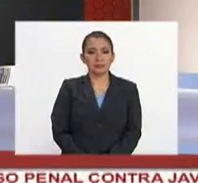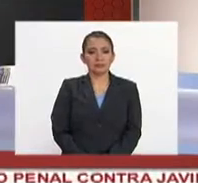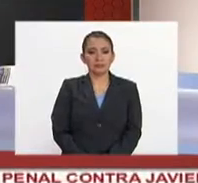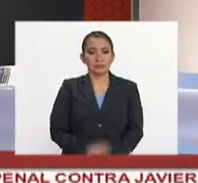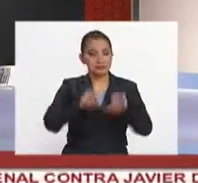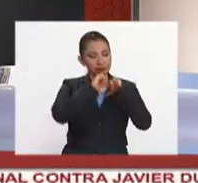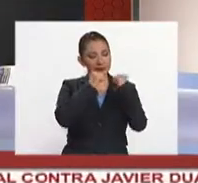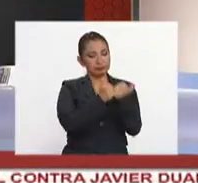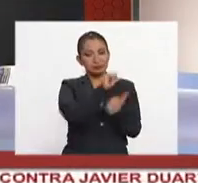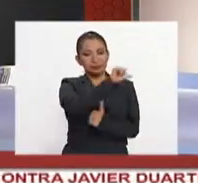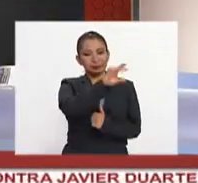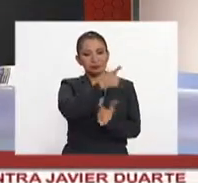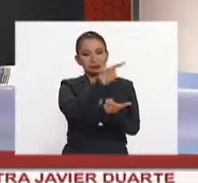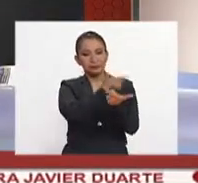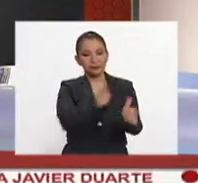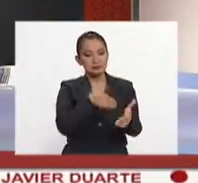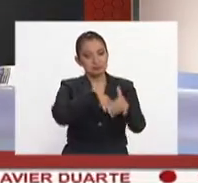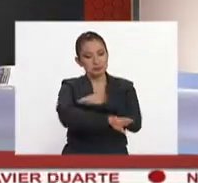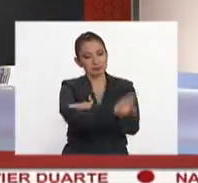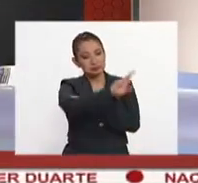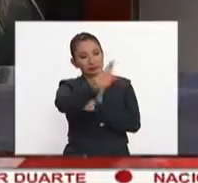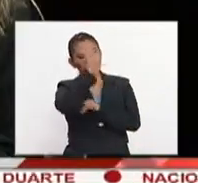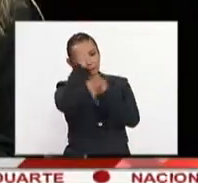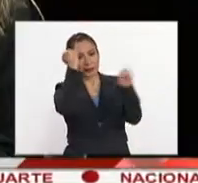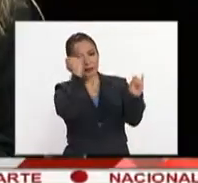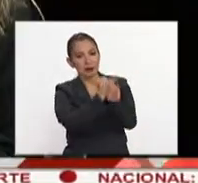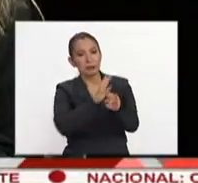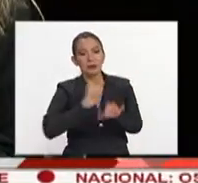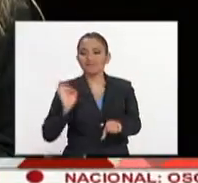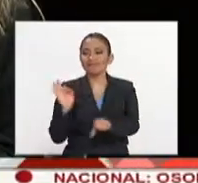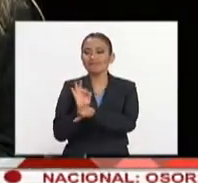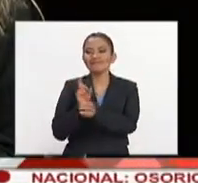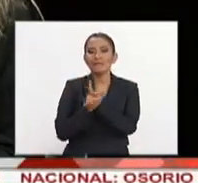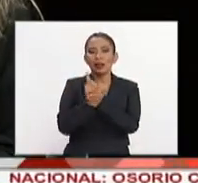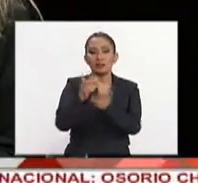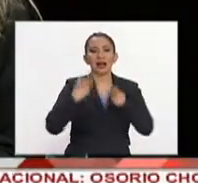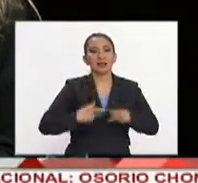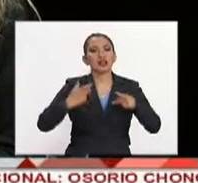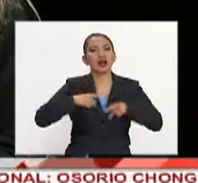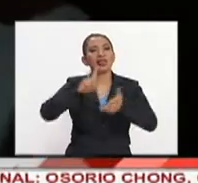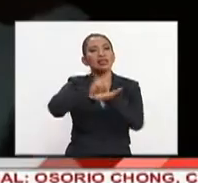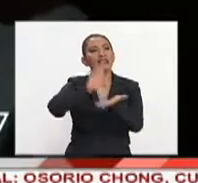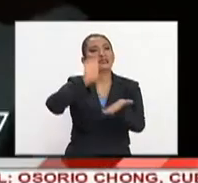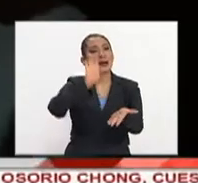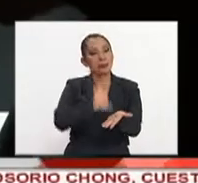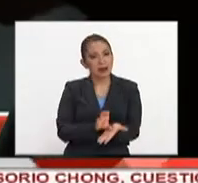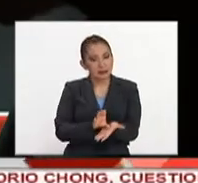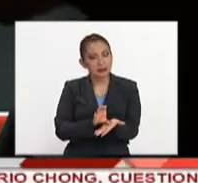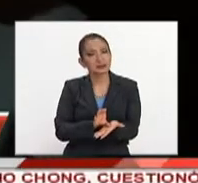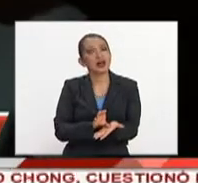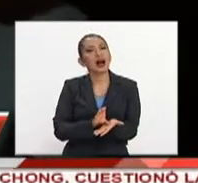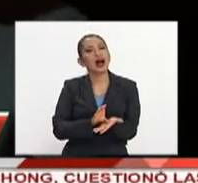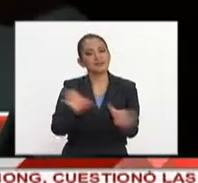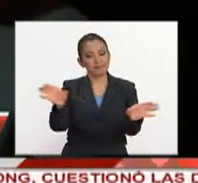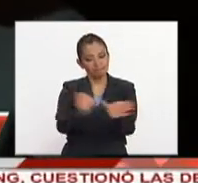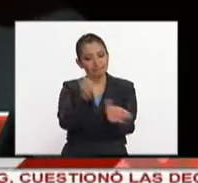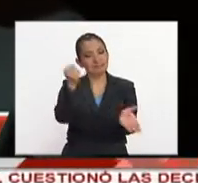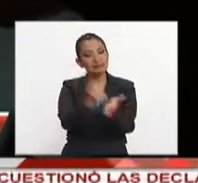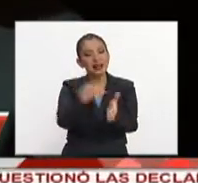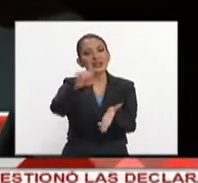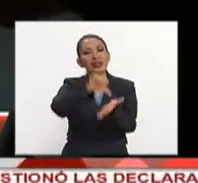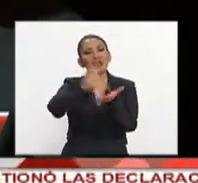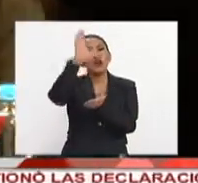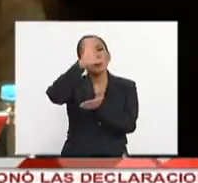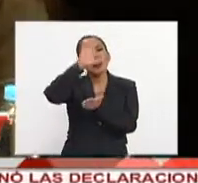La Asociación Civil Libre Acceso, reconocida internacionalmente por proteger los derechos de las personas con discapacidad, certificó al Centro de